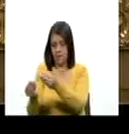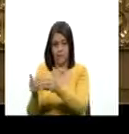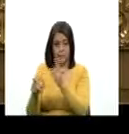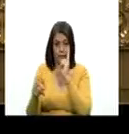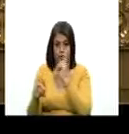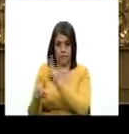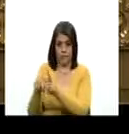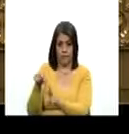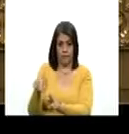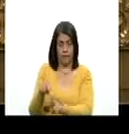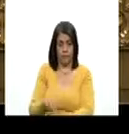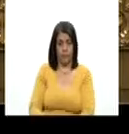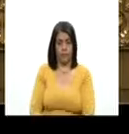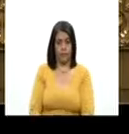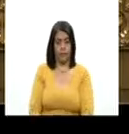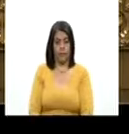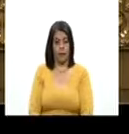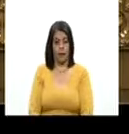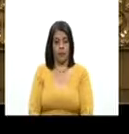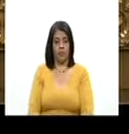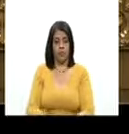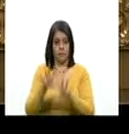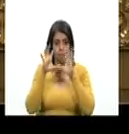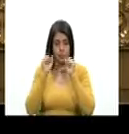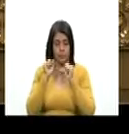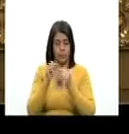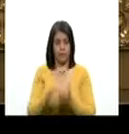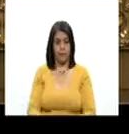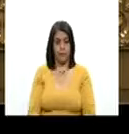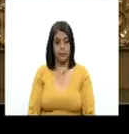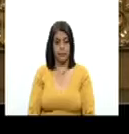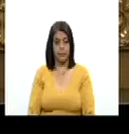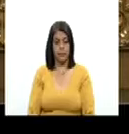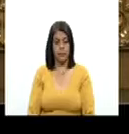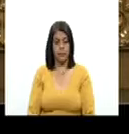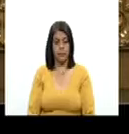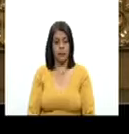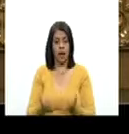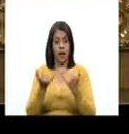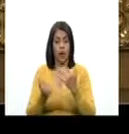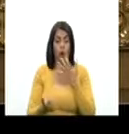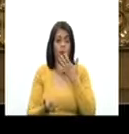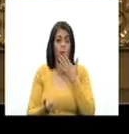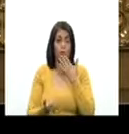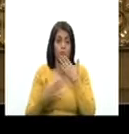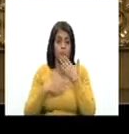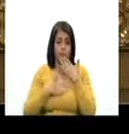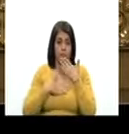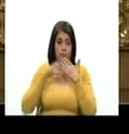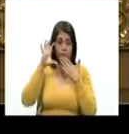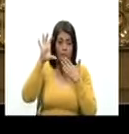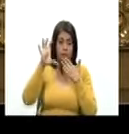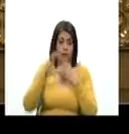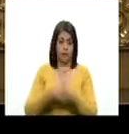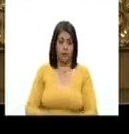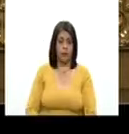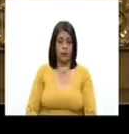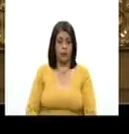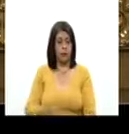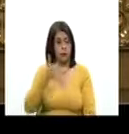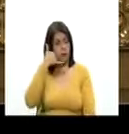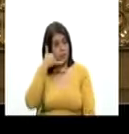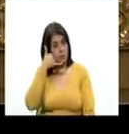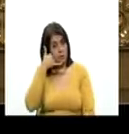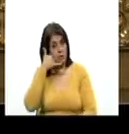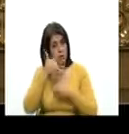viendo. Entonces entiendo que ahora, por ejemplo, en mi país, con un algoritmo, con un celular,